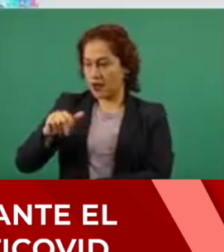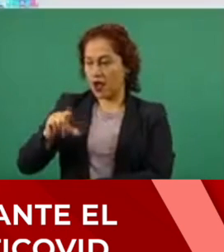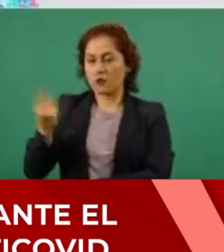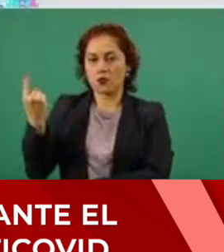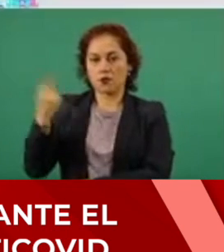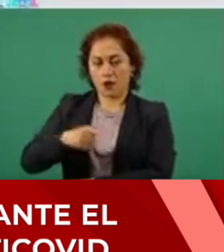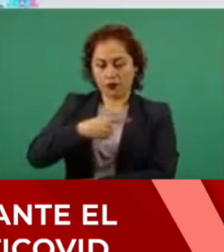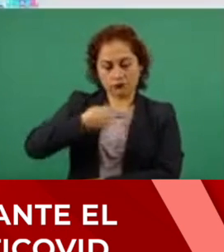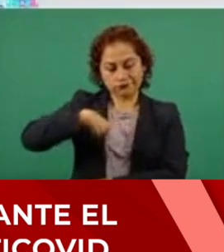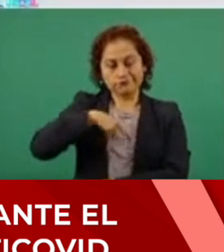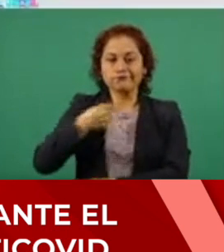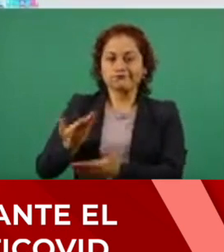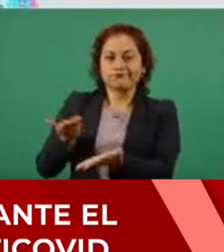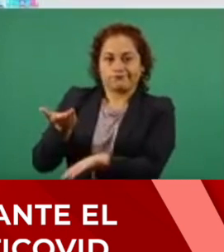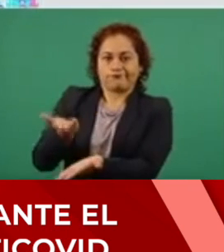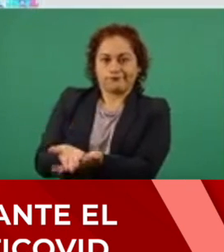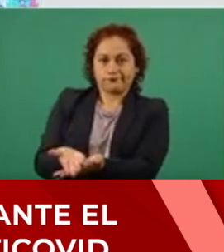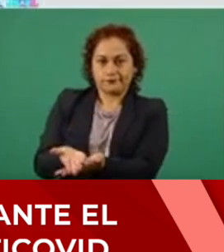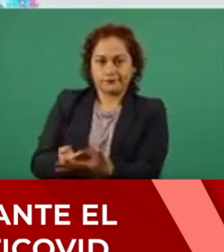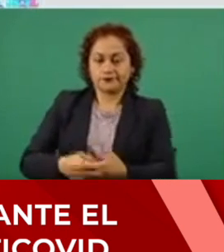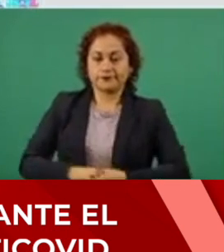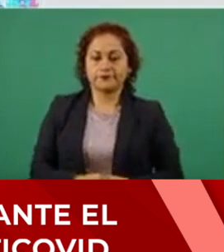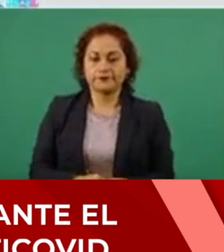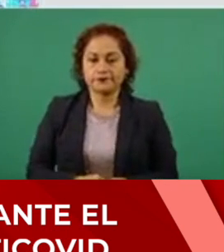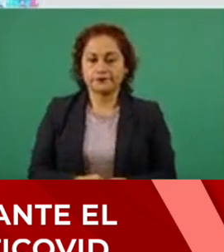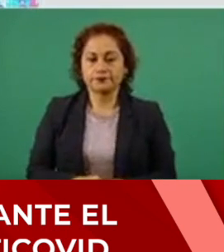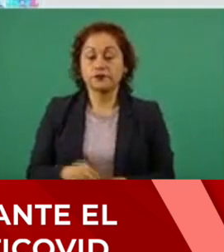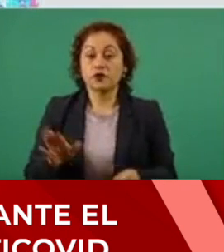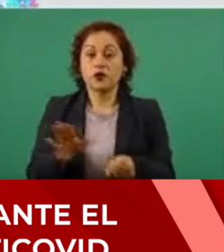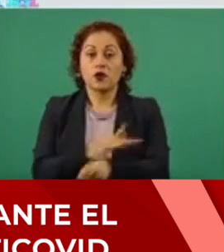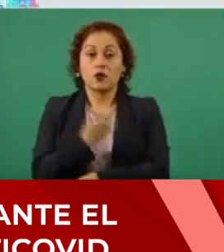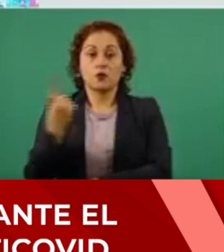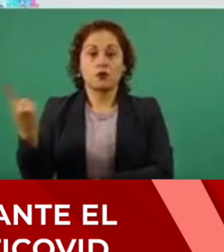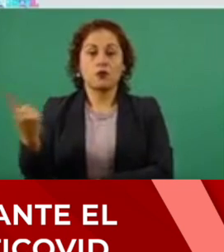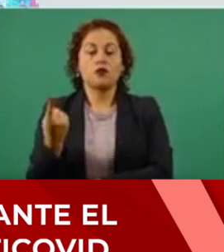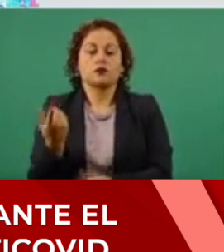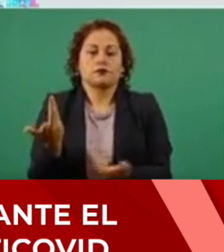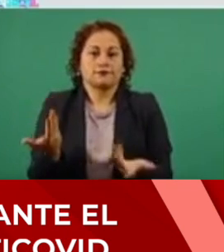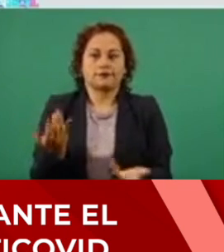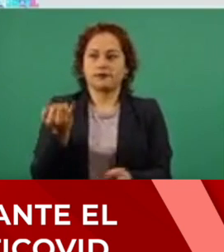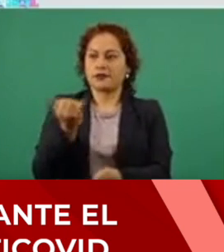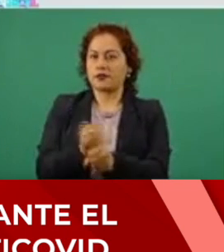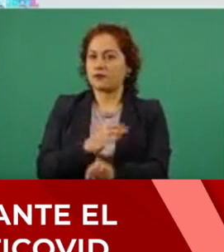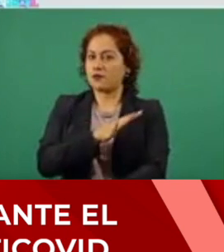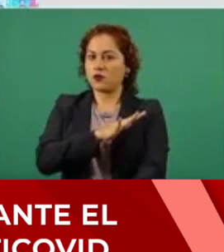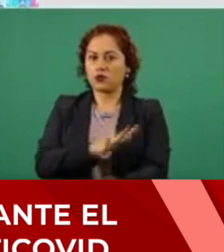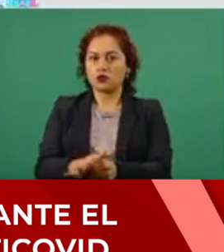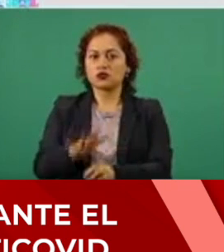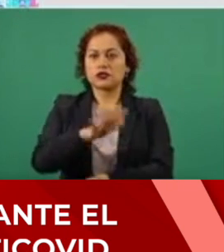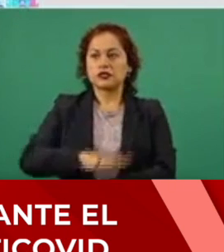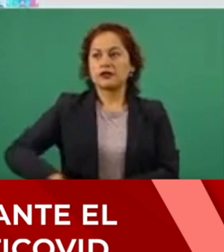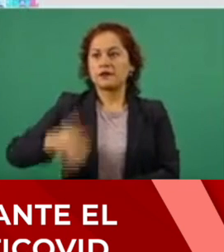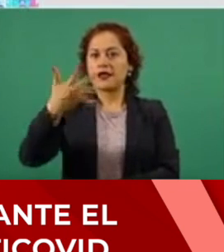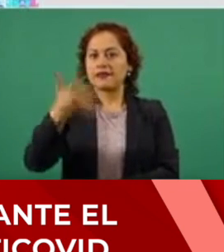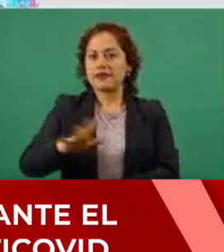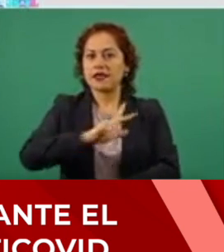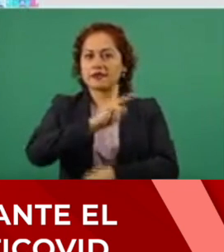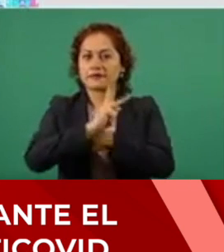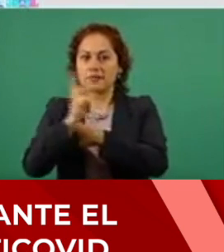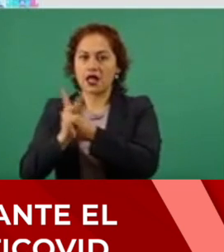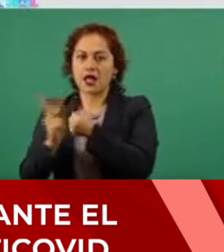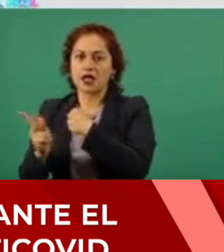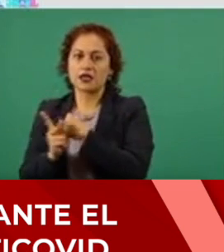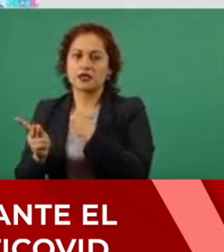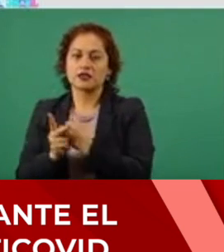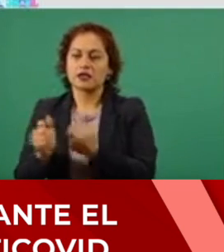lo inaceptable que resulta el acaparamiento de las vacunas 10 países están concentrando ya casi